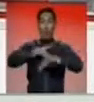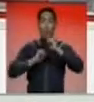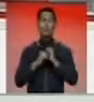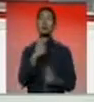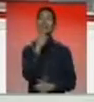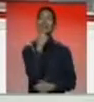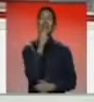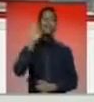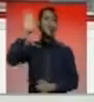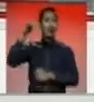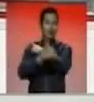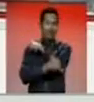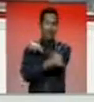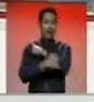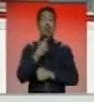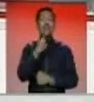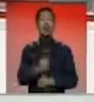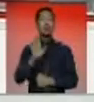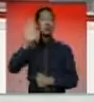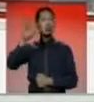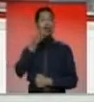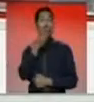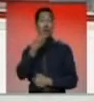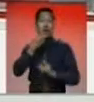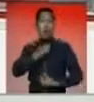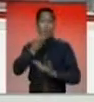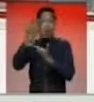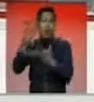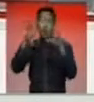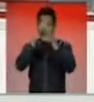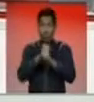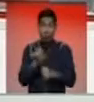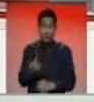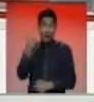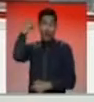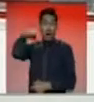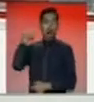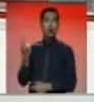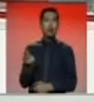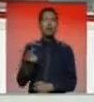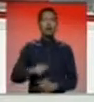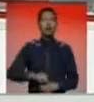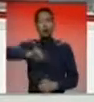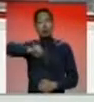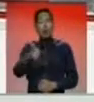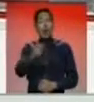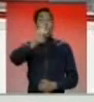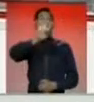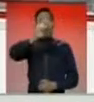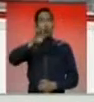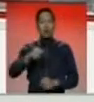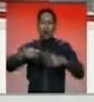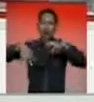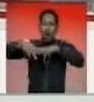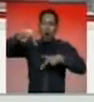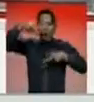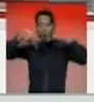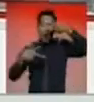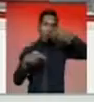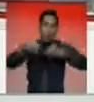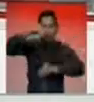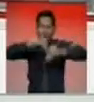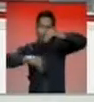Suiza, rechazó que su declaración de anoche haya sido manipulada por el canal de televisión Teleamazonas, al que ofreció una entrevista